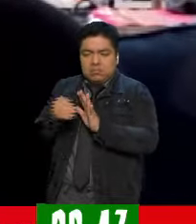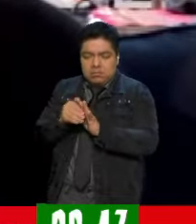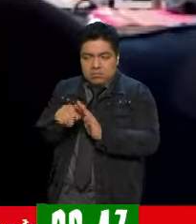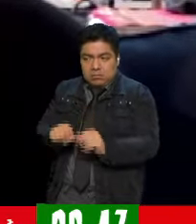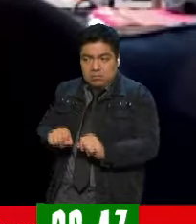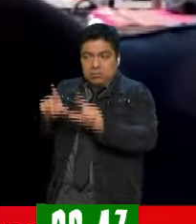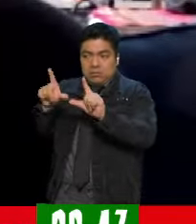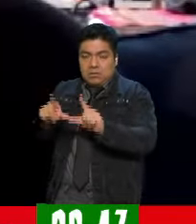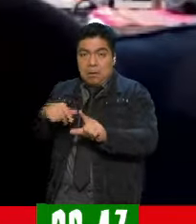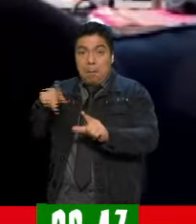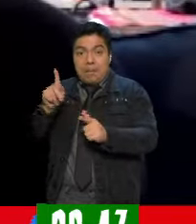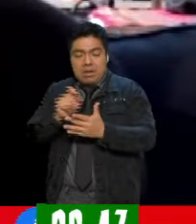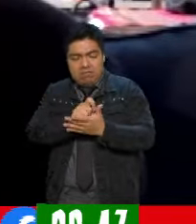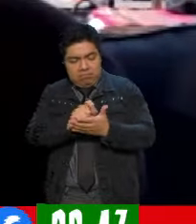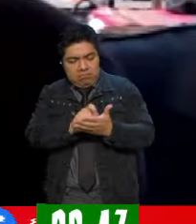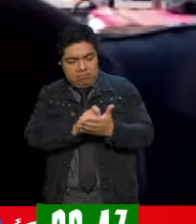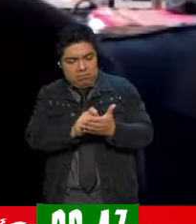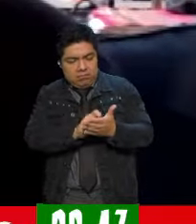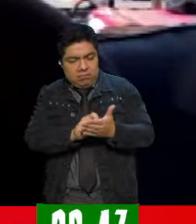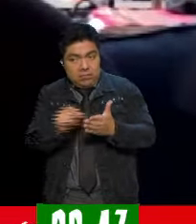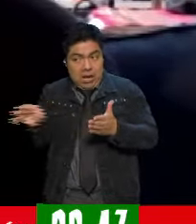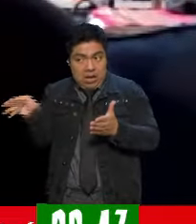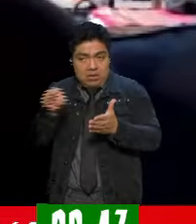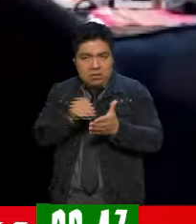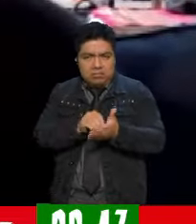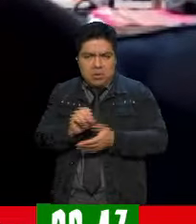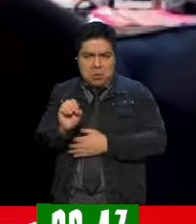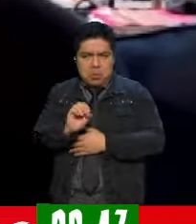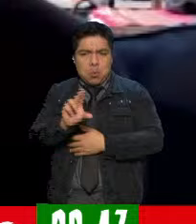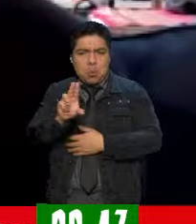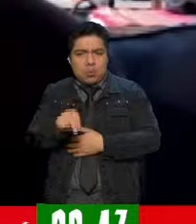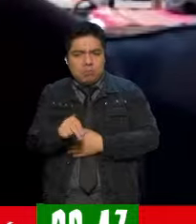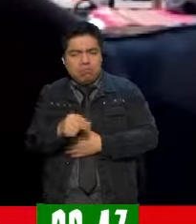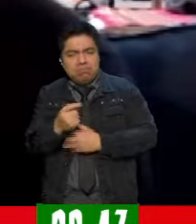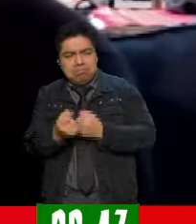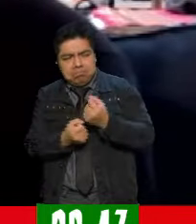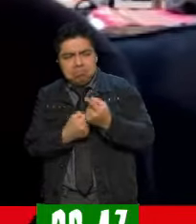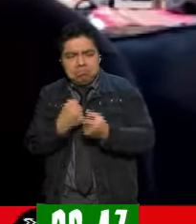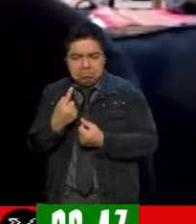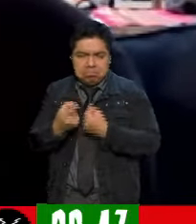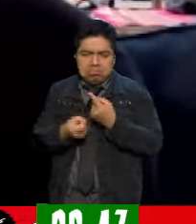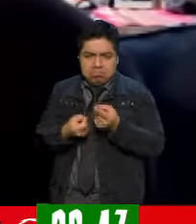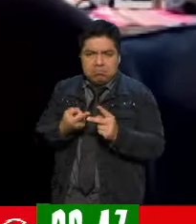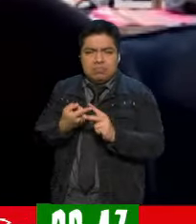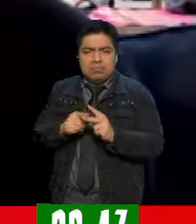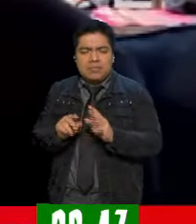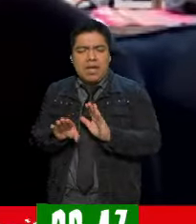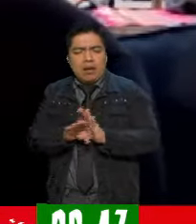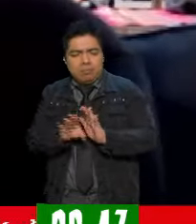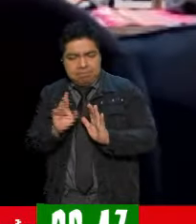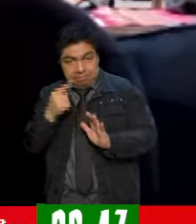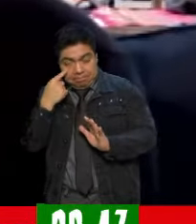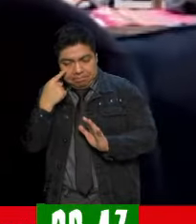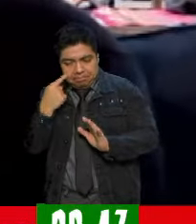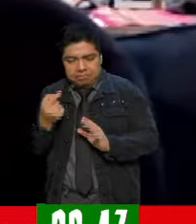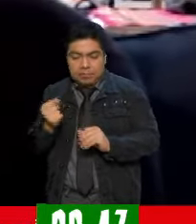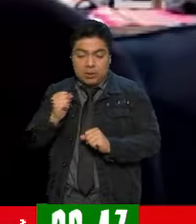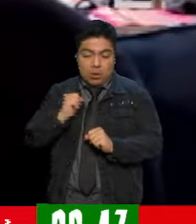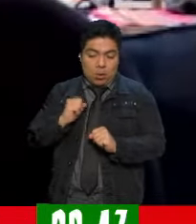pero no fue escrita. Sí, bueno, empezó a... Es que si vos unís los